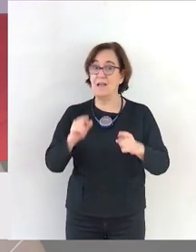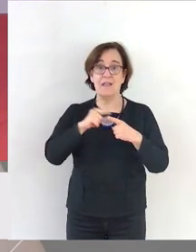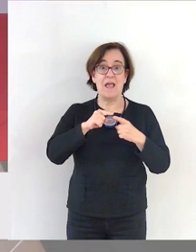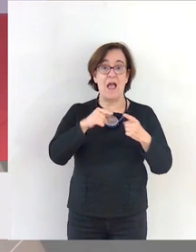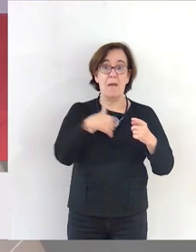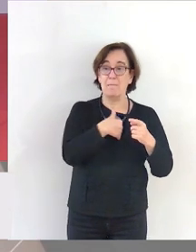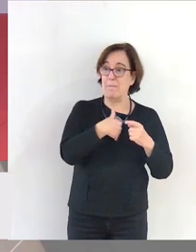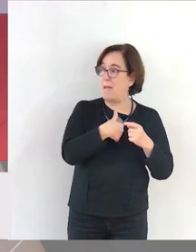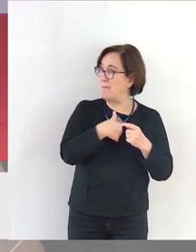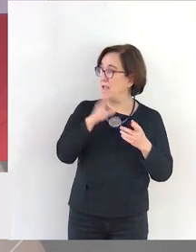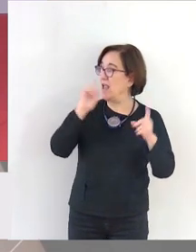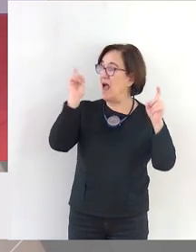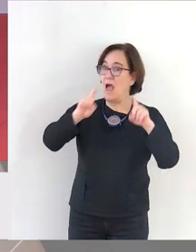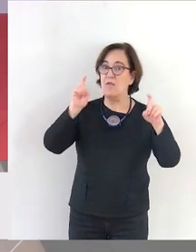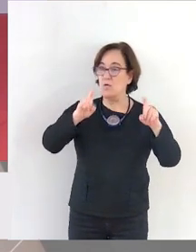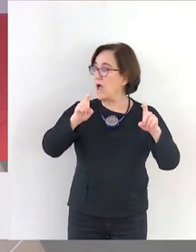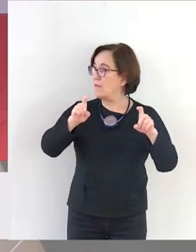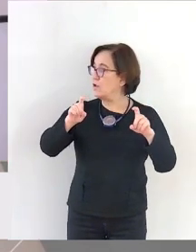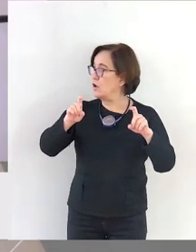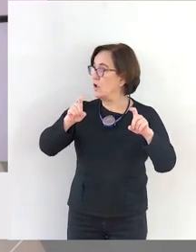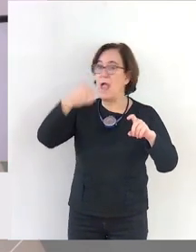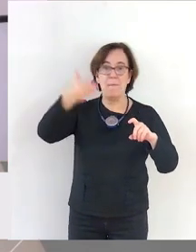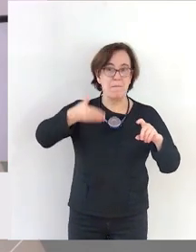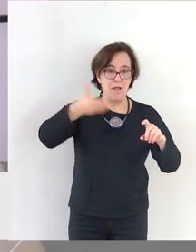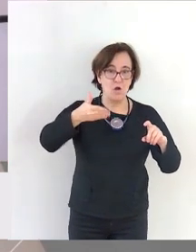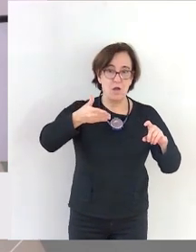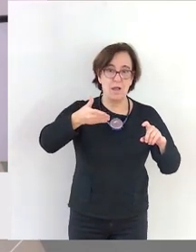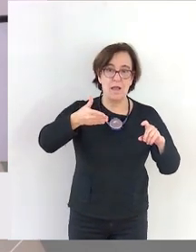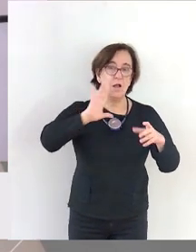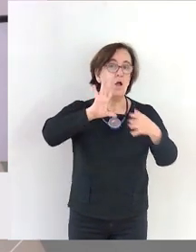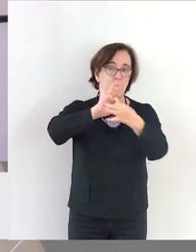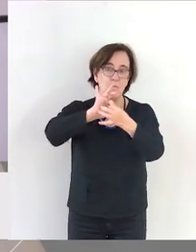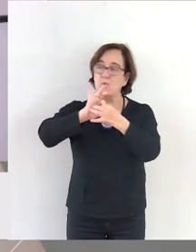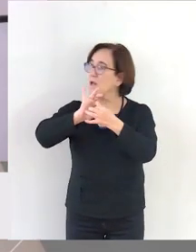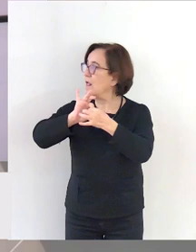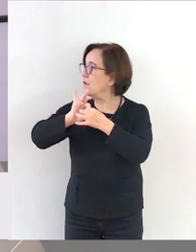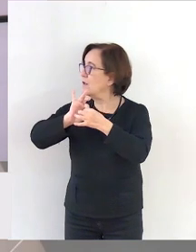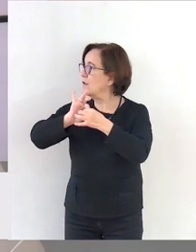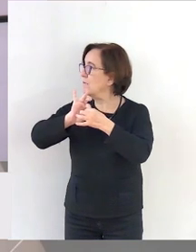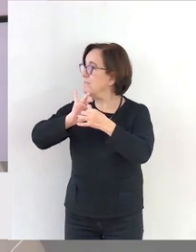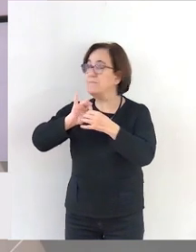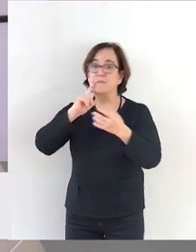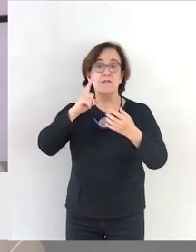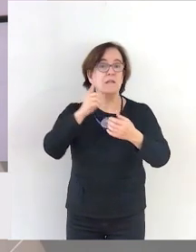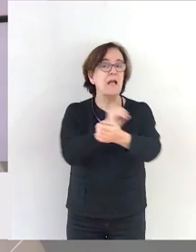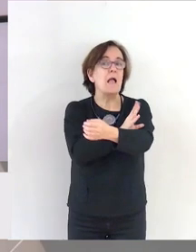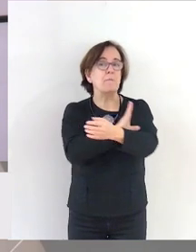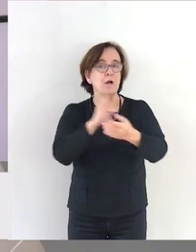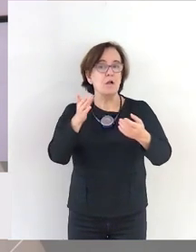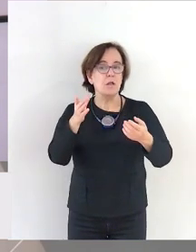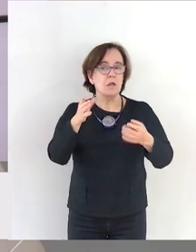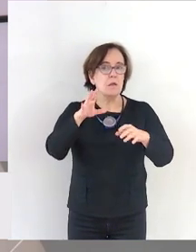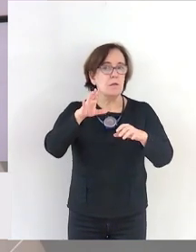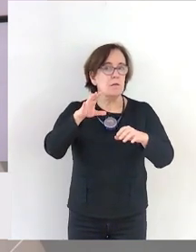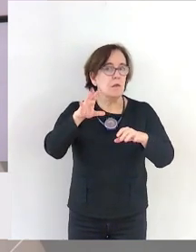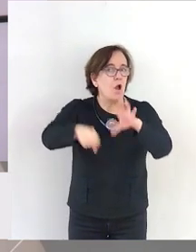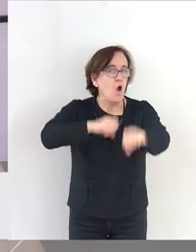papel de la educación y de los valores está muy relacionado yo os quería preguntar si el empoderamiento de los consumidores